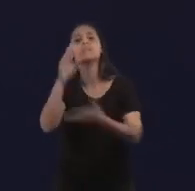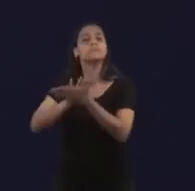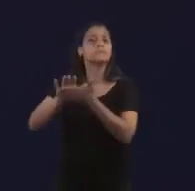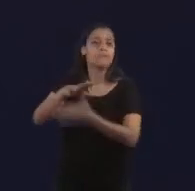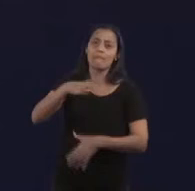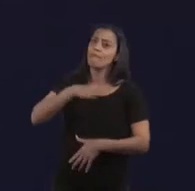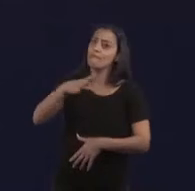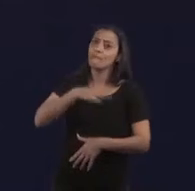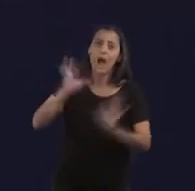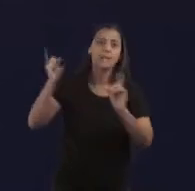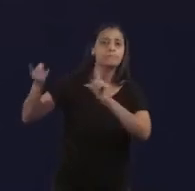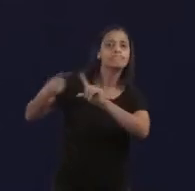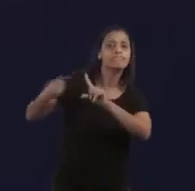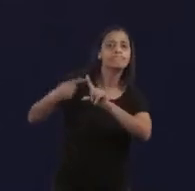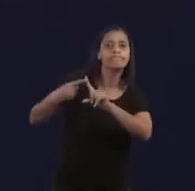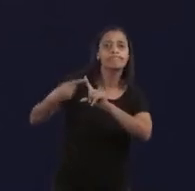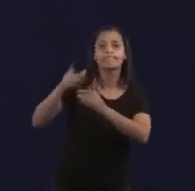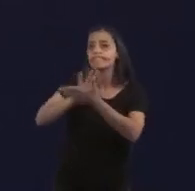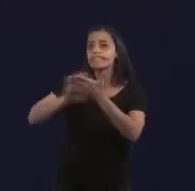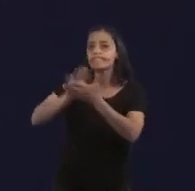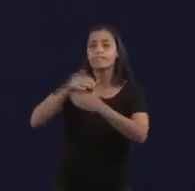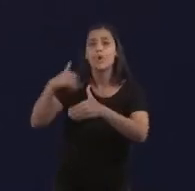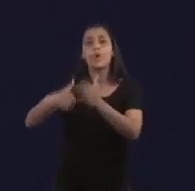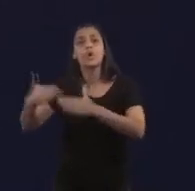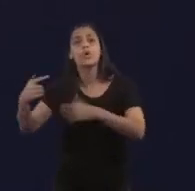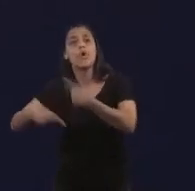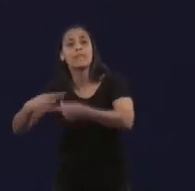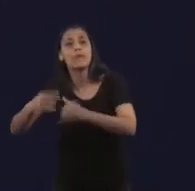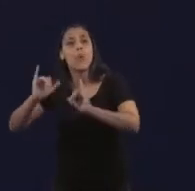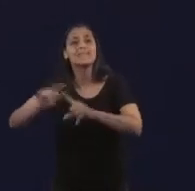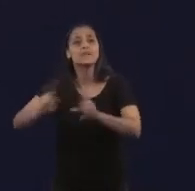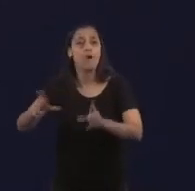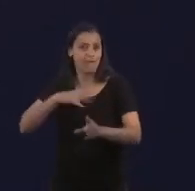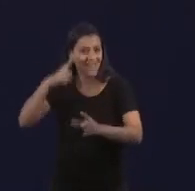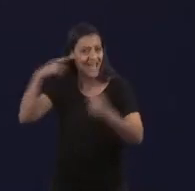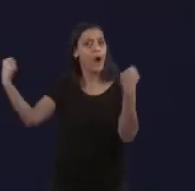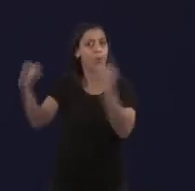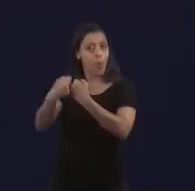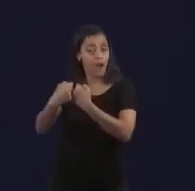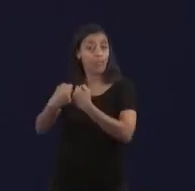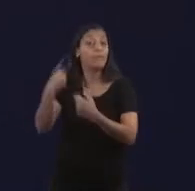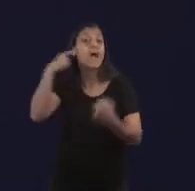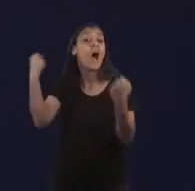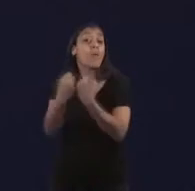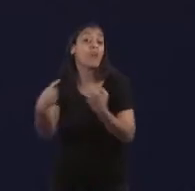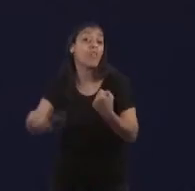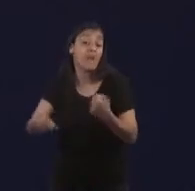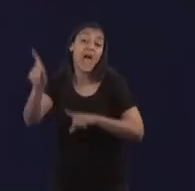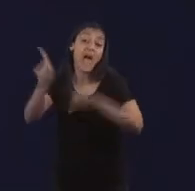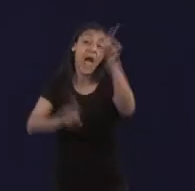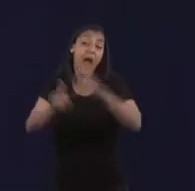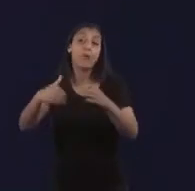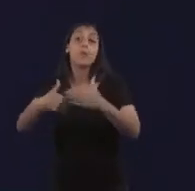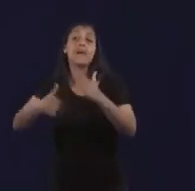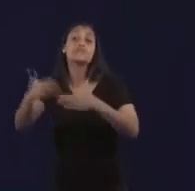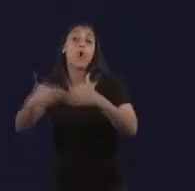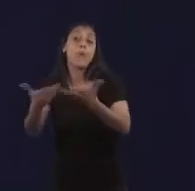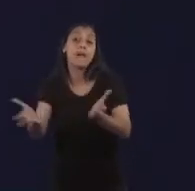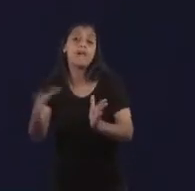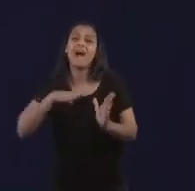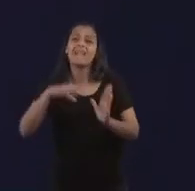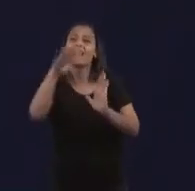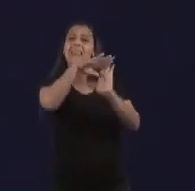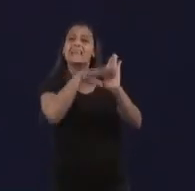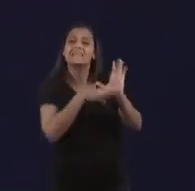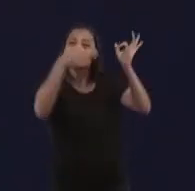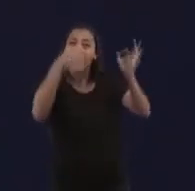están intentando llegar a una negociación y a un acuerdo de determinadas obras. No tengo el listado, pero por